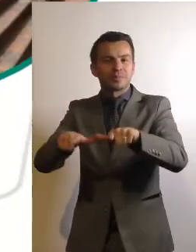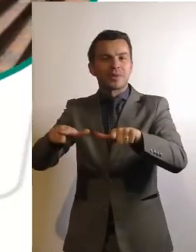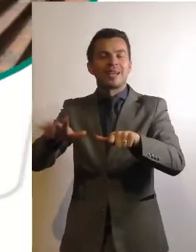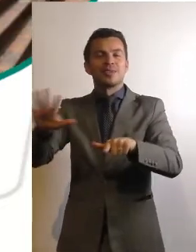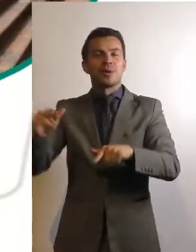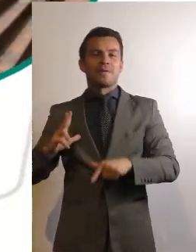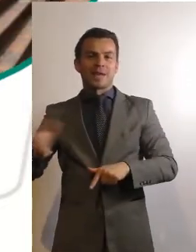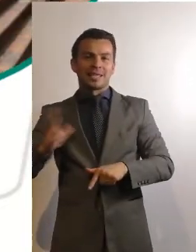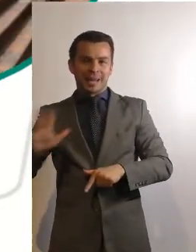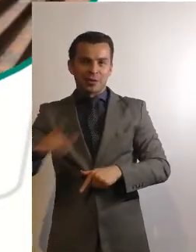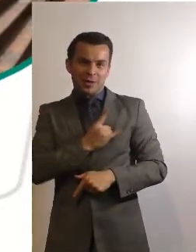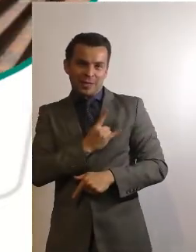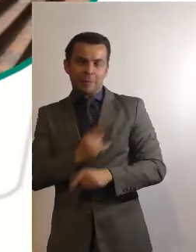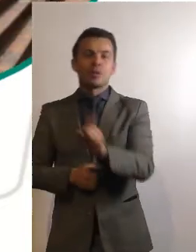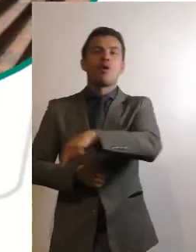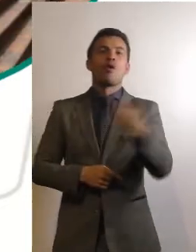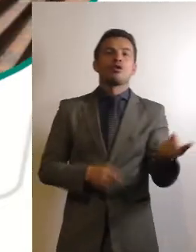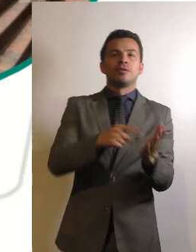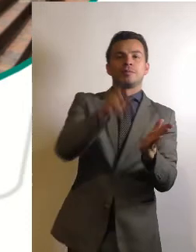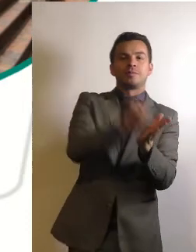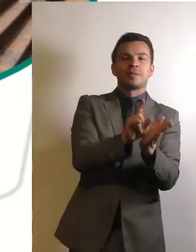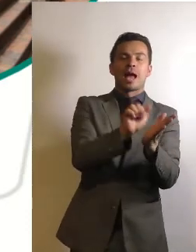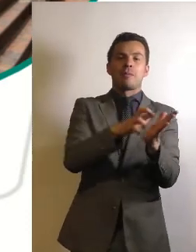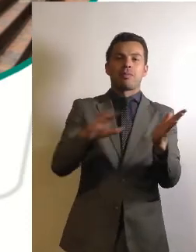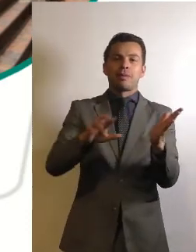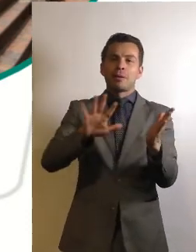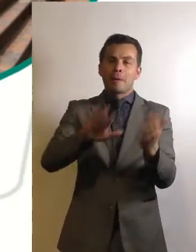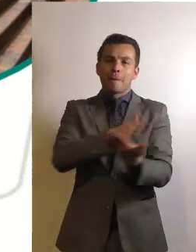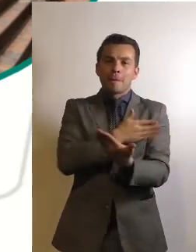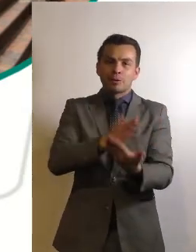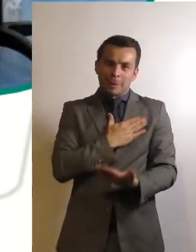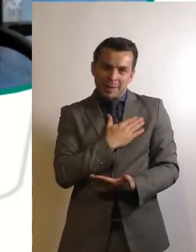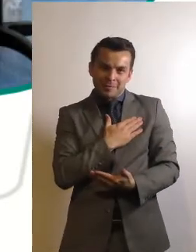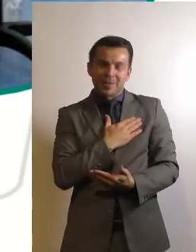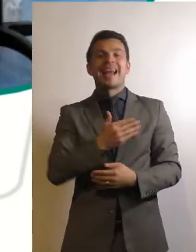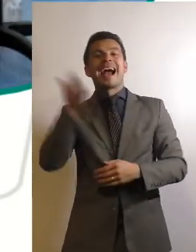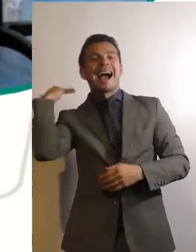el lab de música que se ubicó donde quedaba Festino,